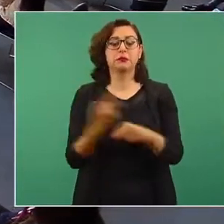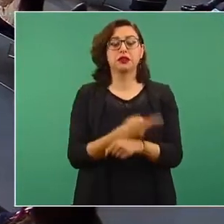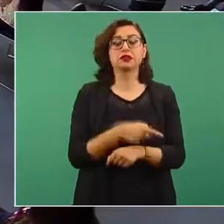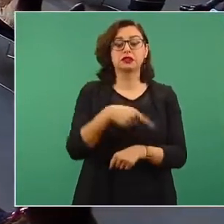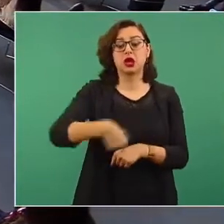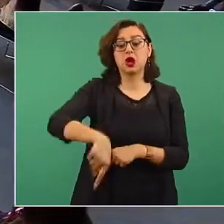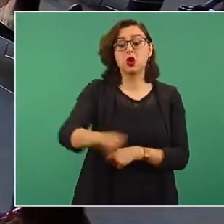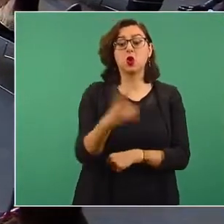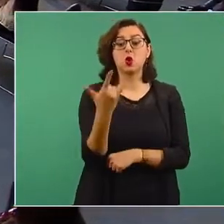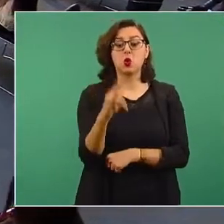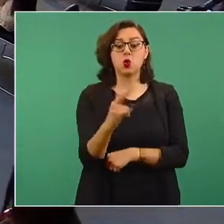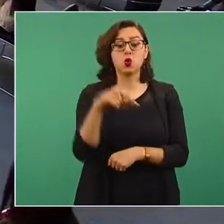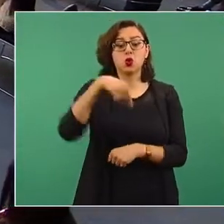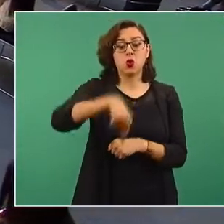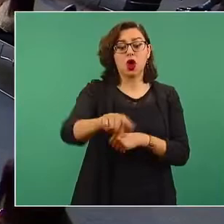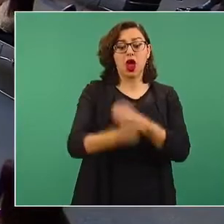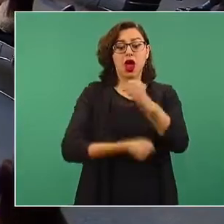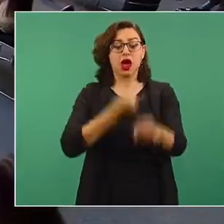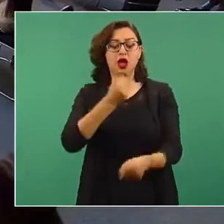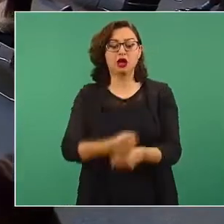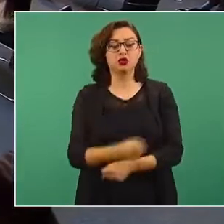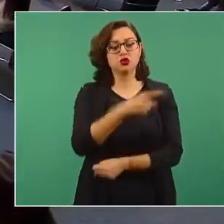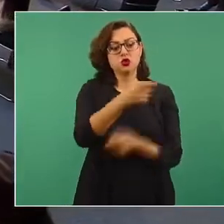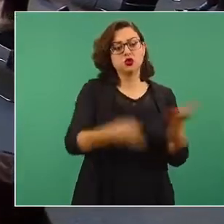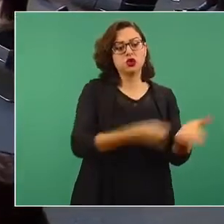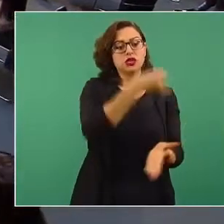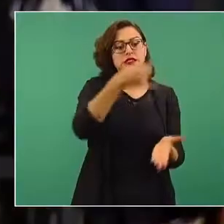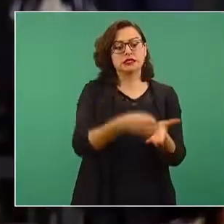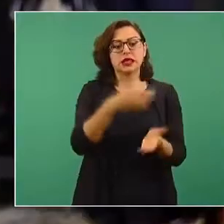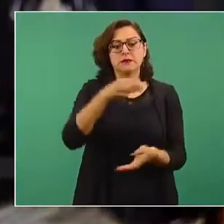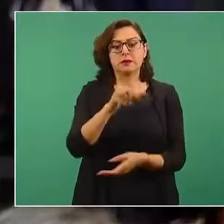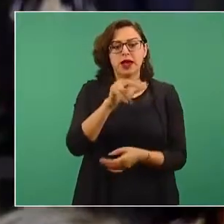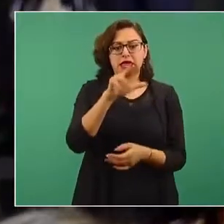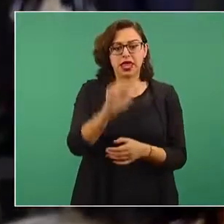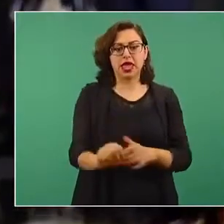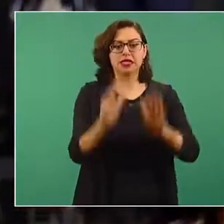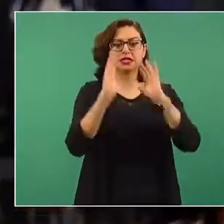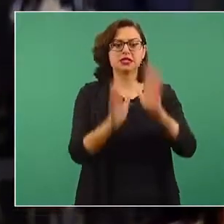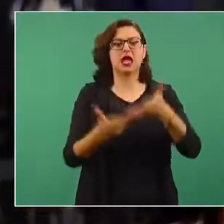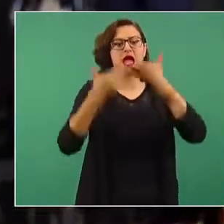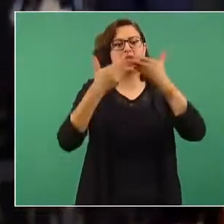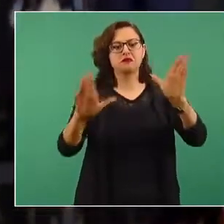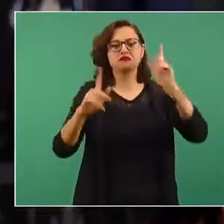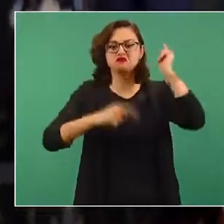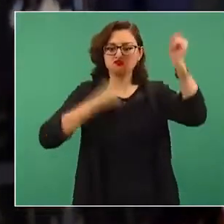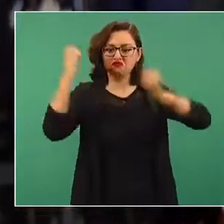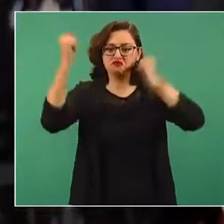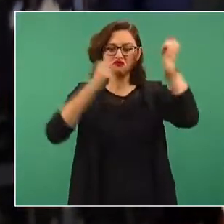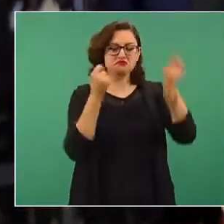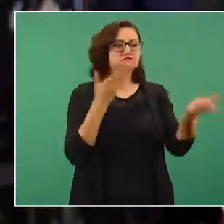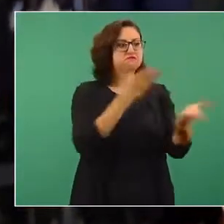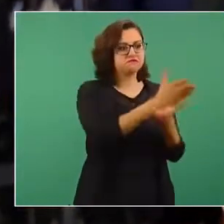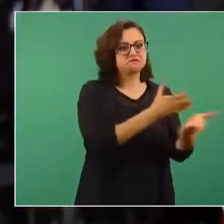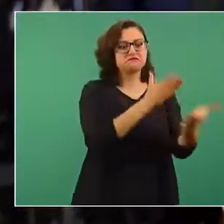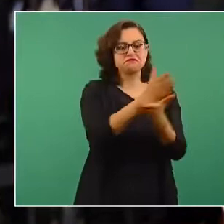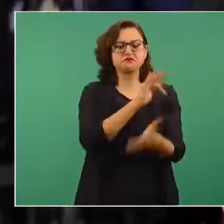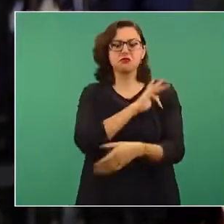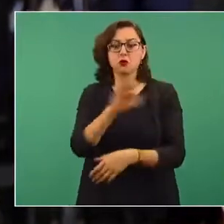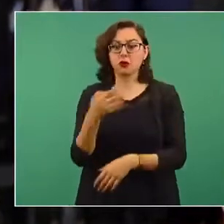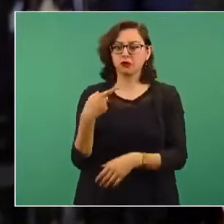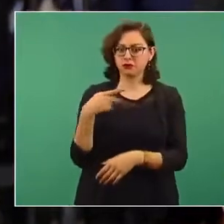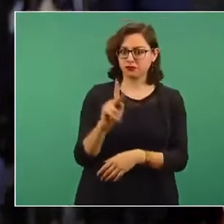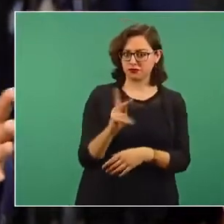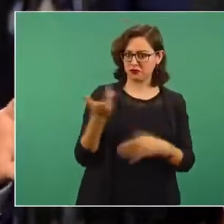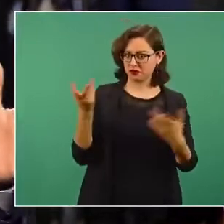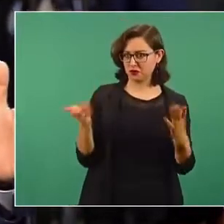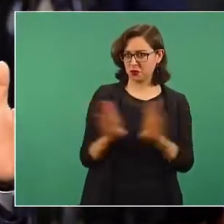Marías al turismo. Preguntarle si pudiera dar más detalles del tema, ya que pues no se sabe muy bien si la pandemia ya